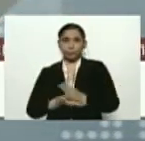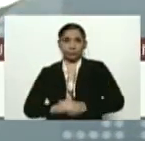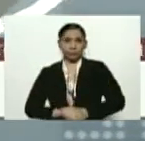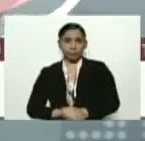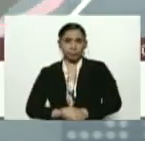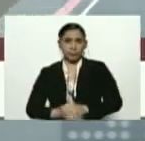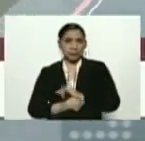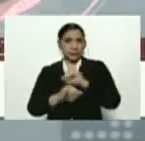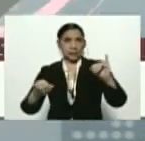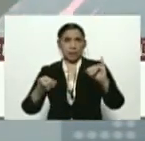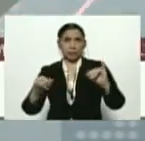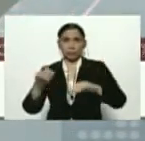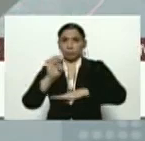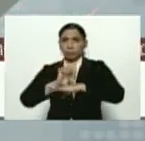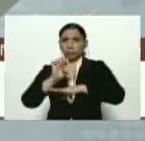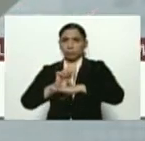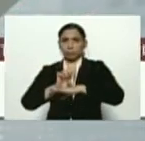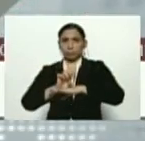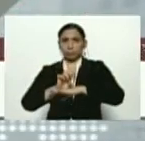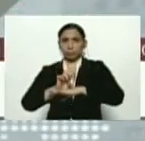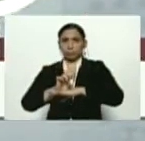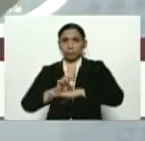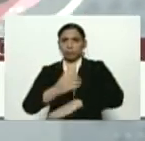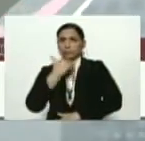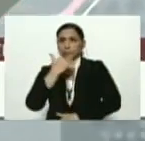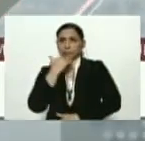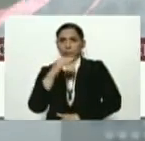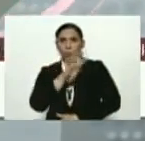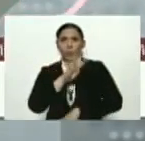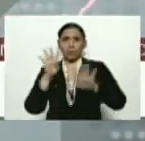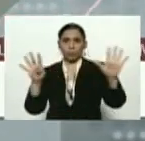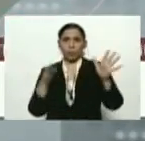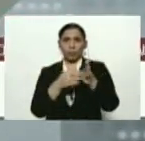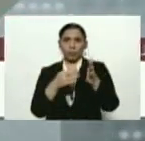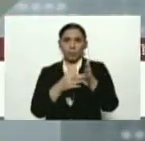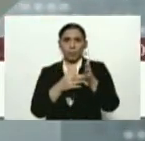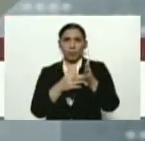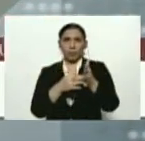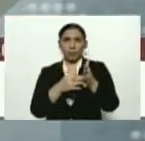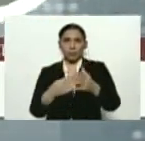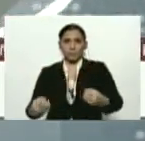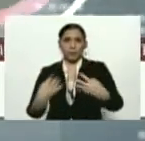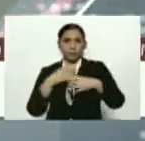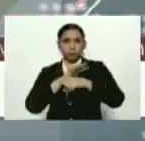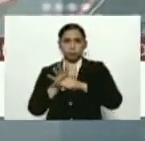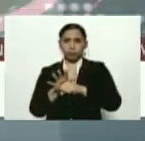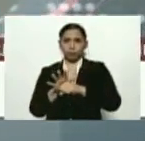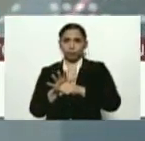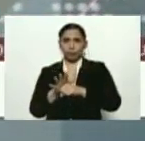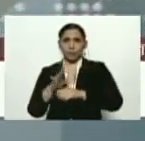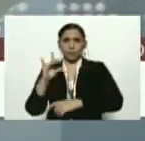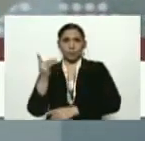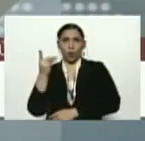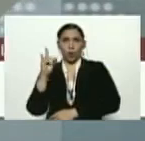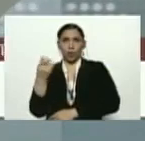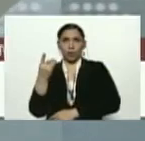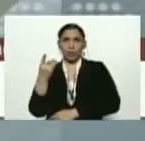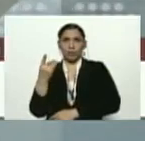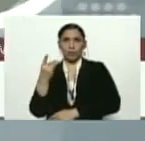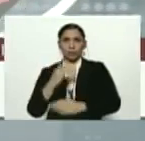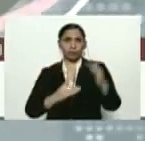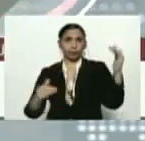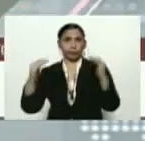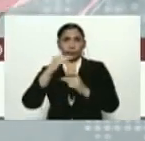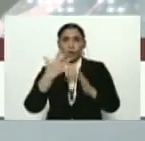Ya Ecuador está llegando a los 49.000 casos de COVID-19. Y Bolivia rompió